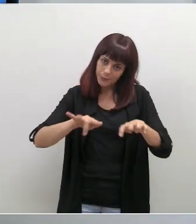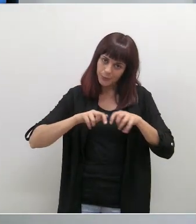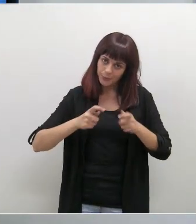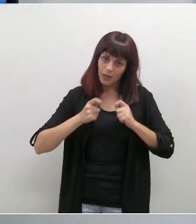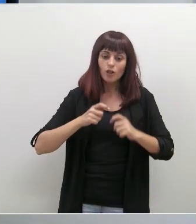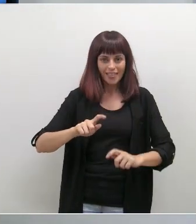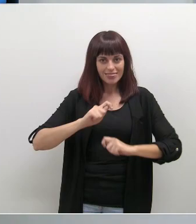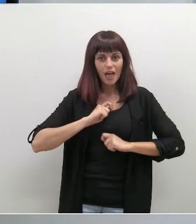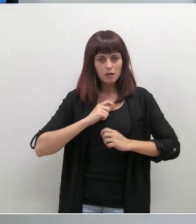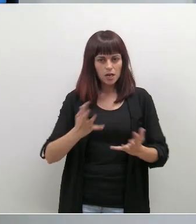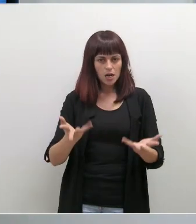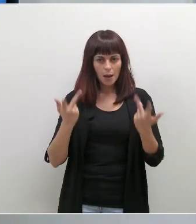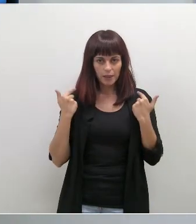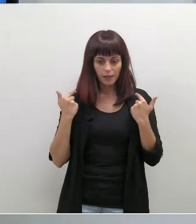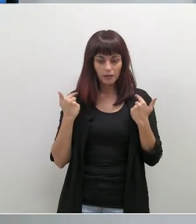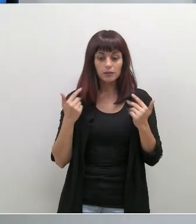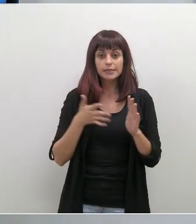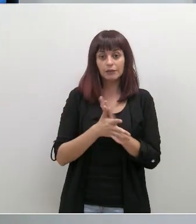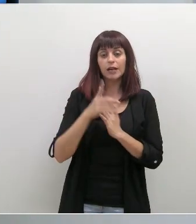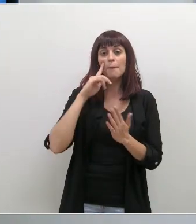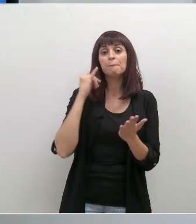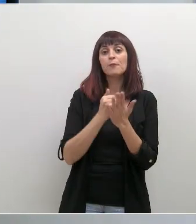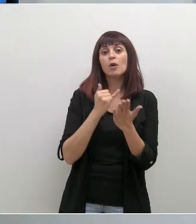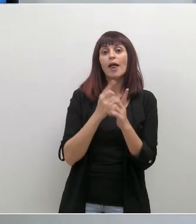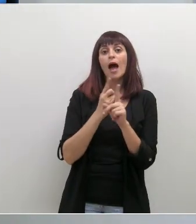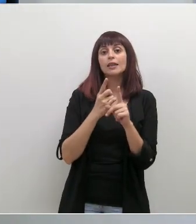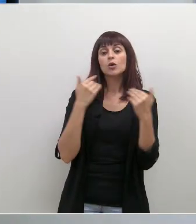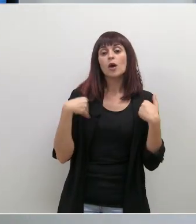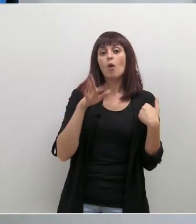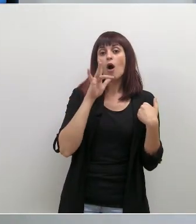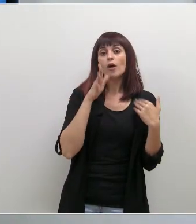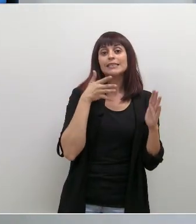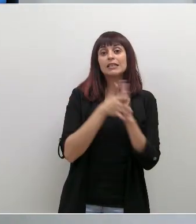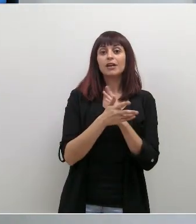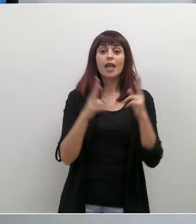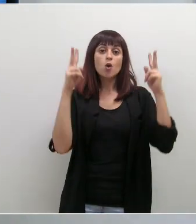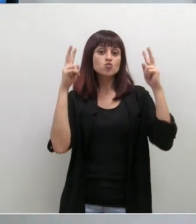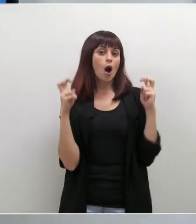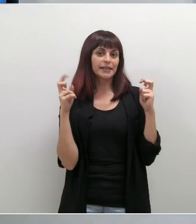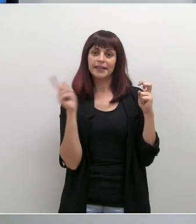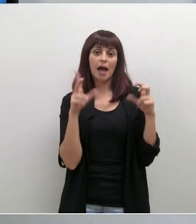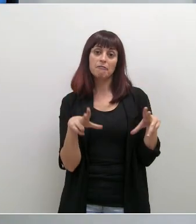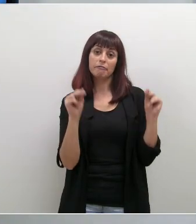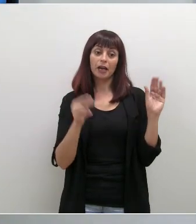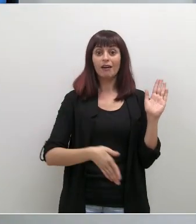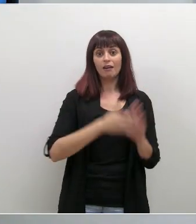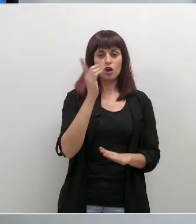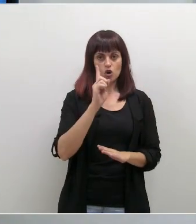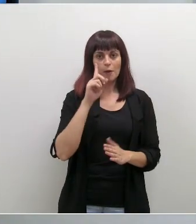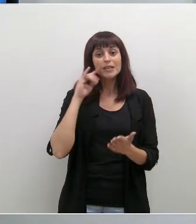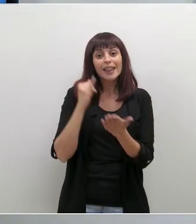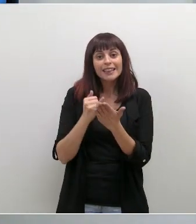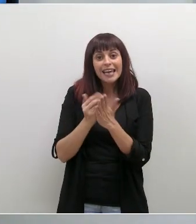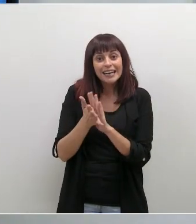rapidez. Eso no quita para que la persona que se le haga un test de antígenos ahora se quite de la cuarentena, que es lo más peligroso de esto. O sea, vamos a hacer test rápido para